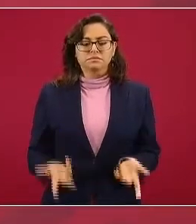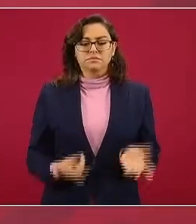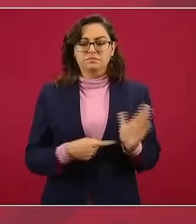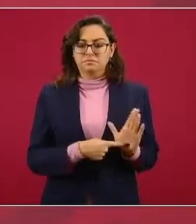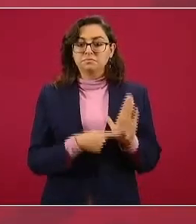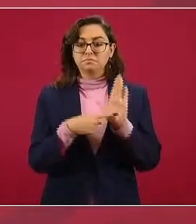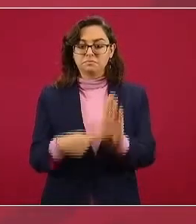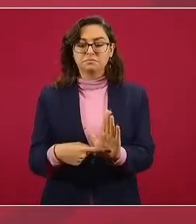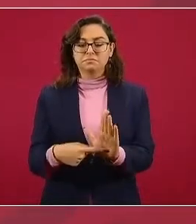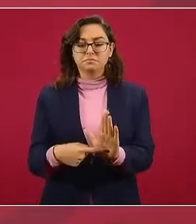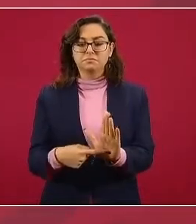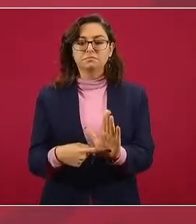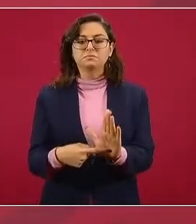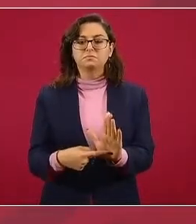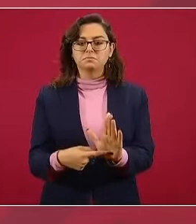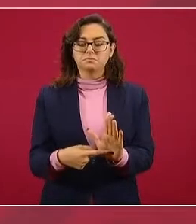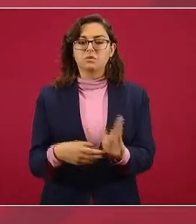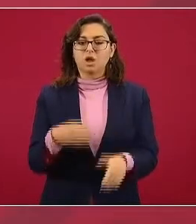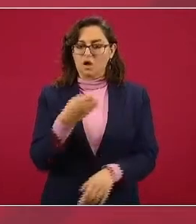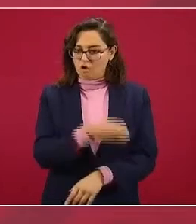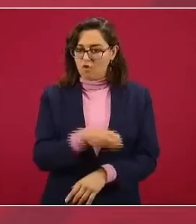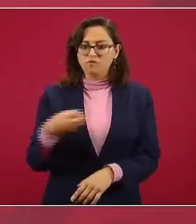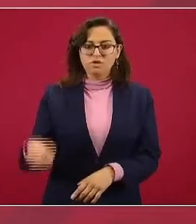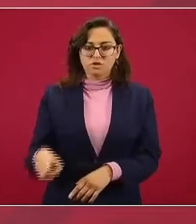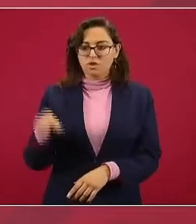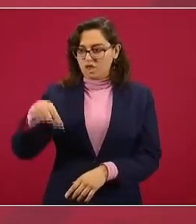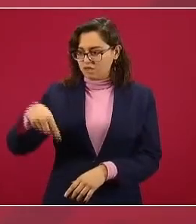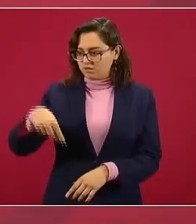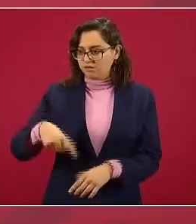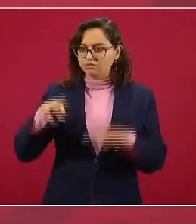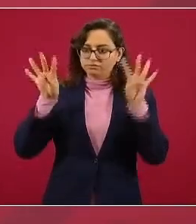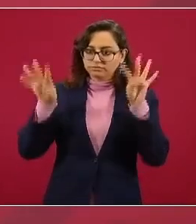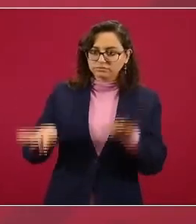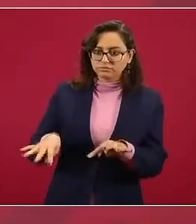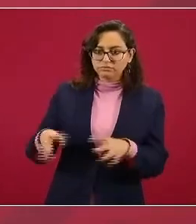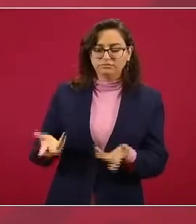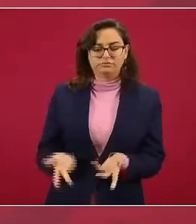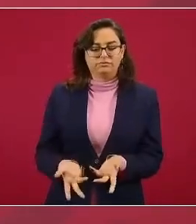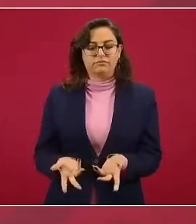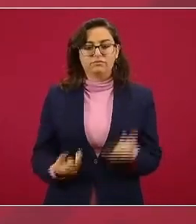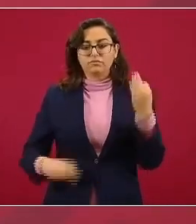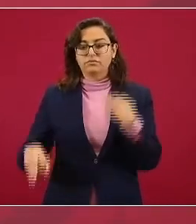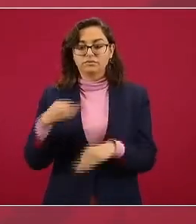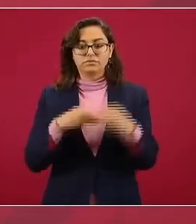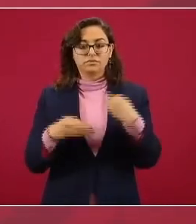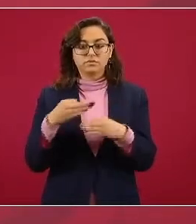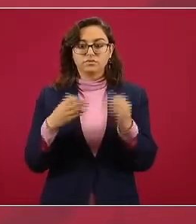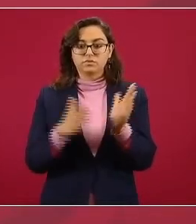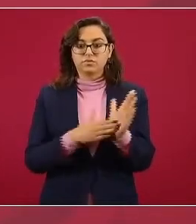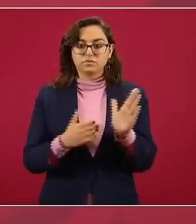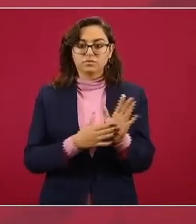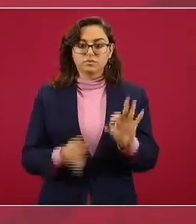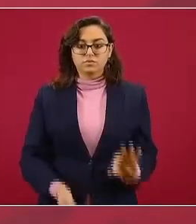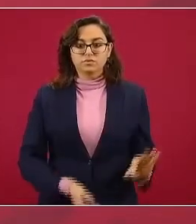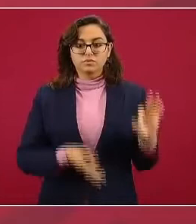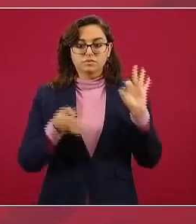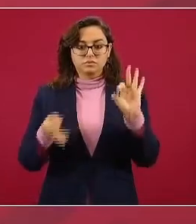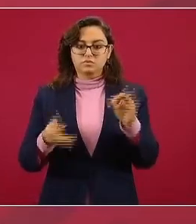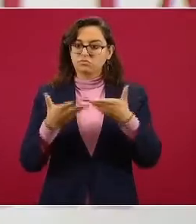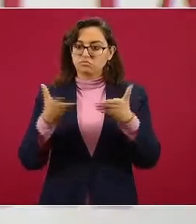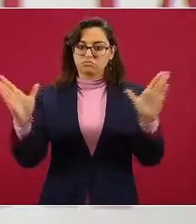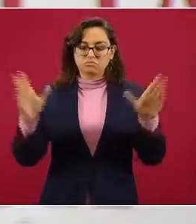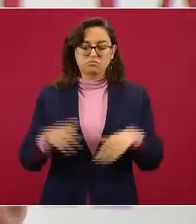mexicana más obligado porque se va a llevar a cabo el juicio aquí. Todos los documentos que acabo de presentar son